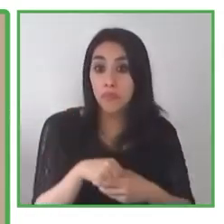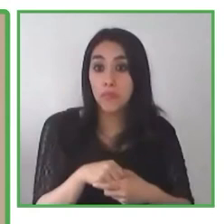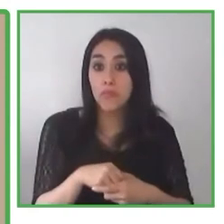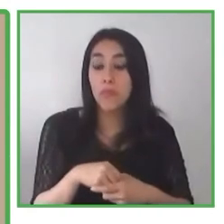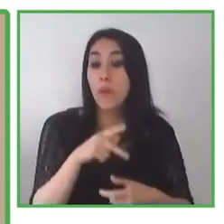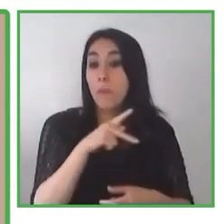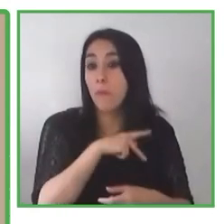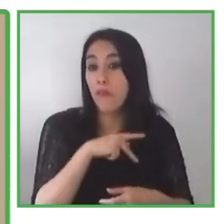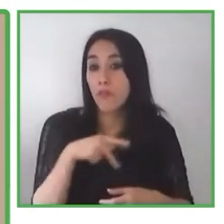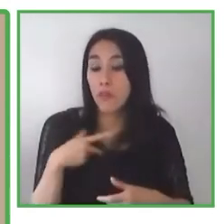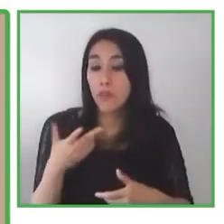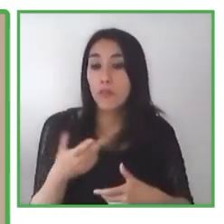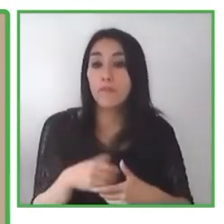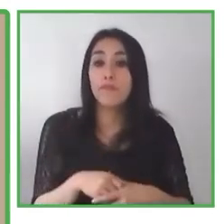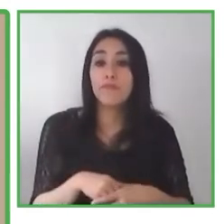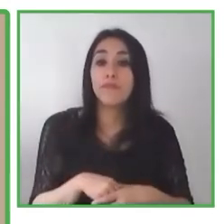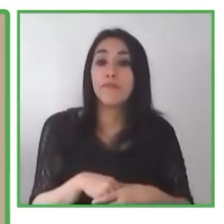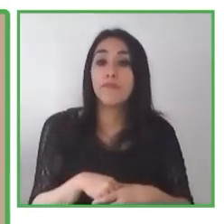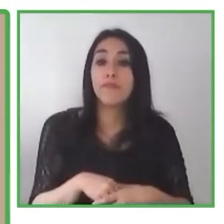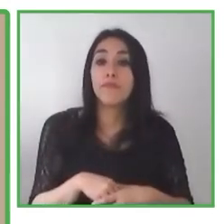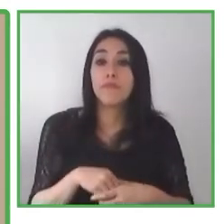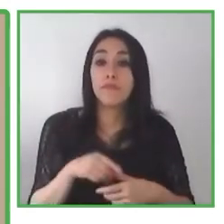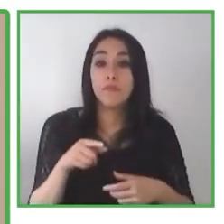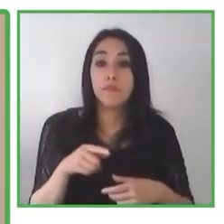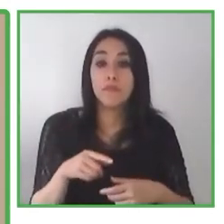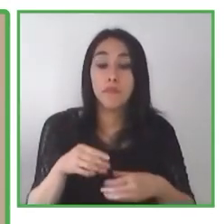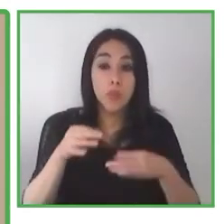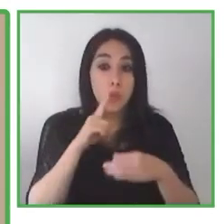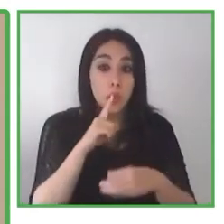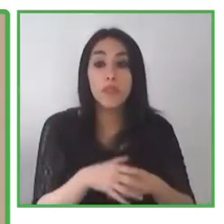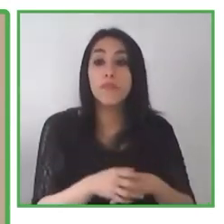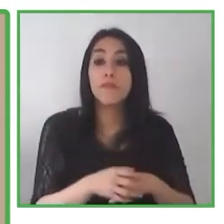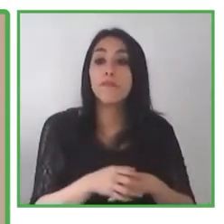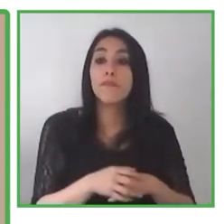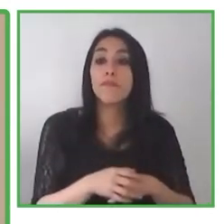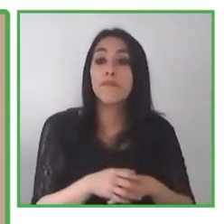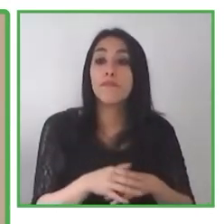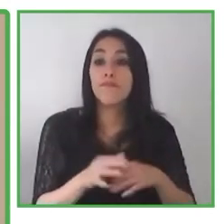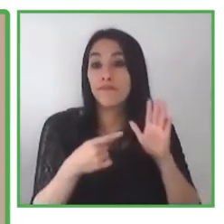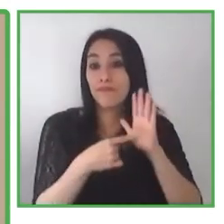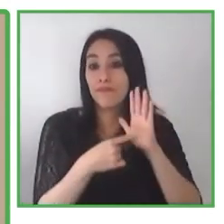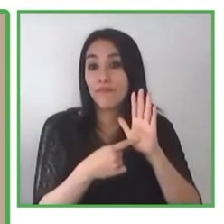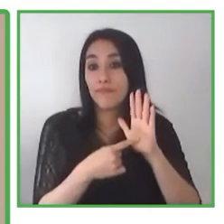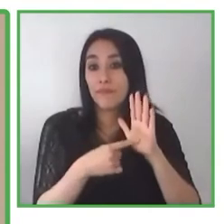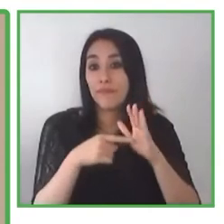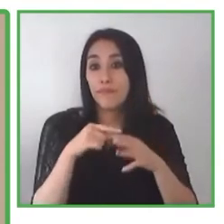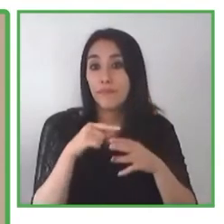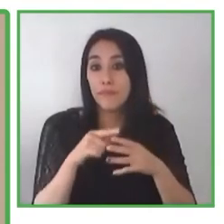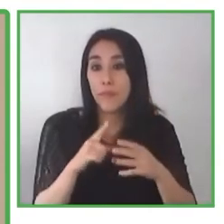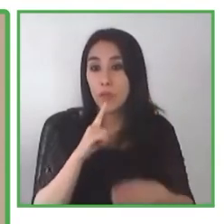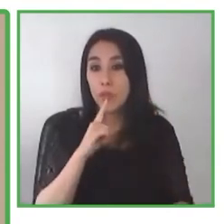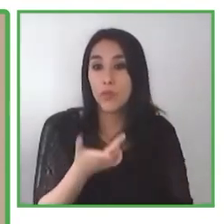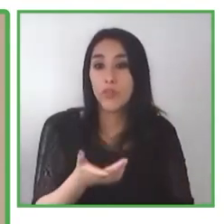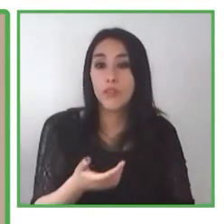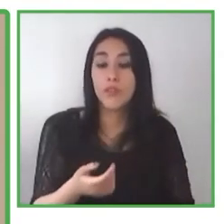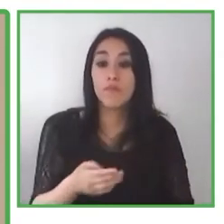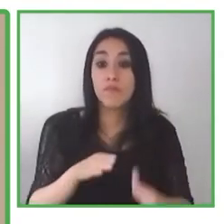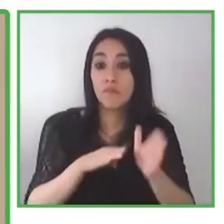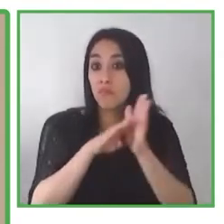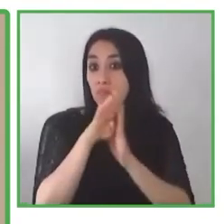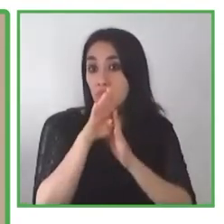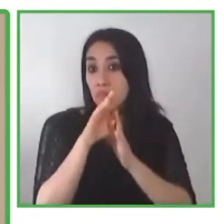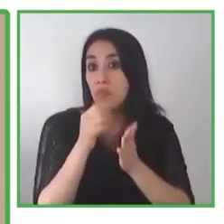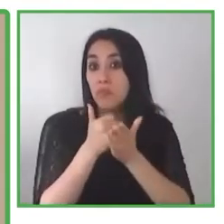se deben emplear con un sistema de evaluación efectivo en todo el desarrollo de la carrera de las personas que tienen